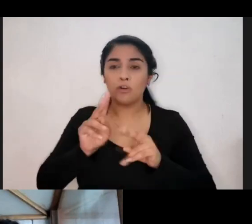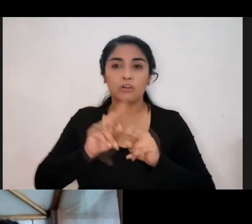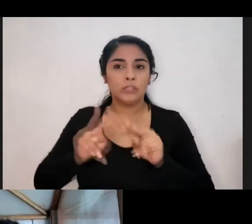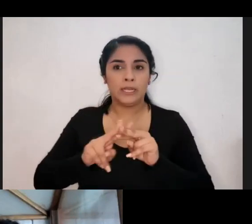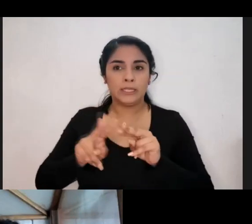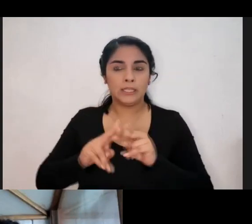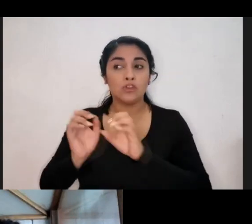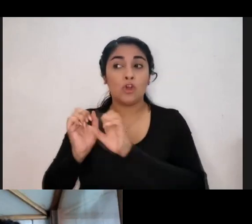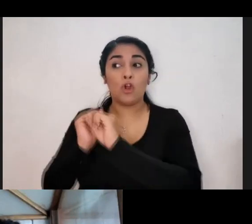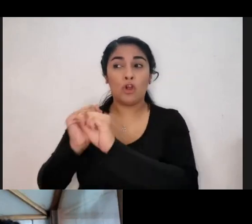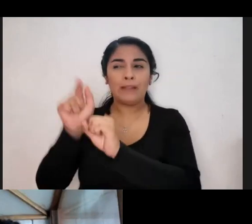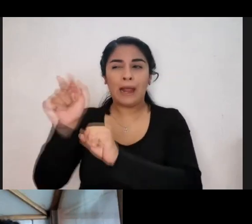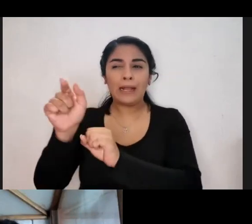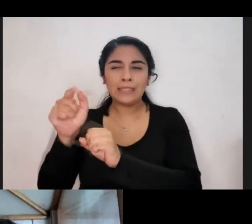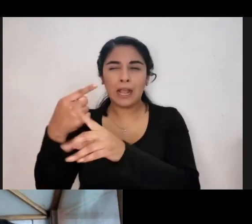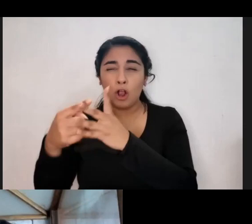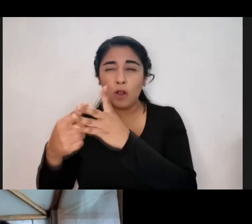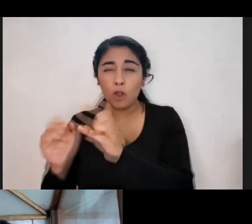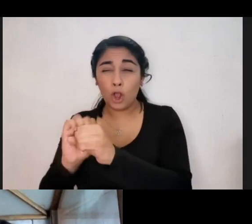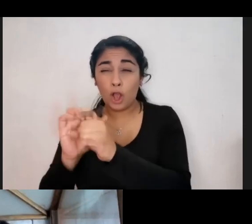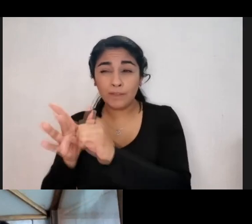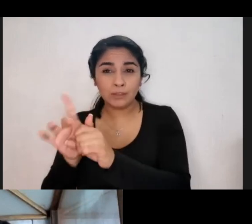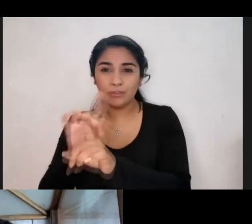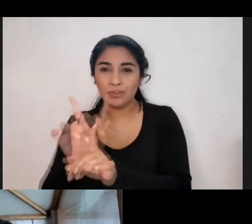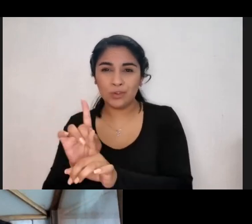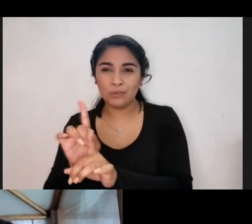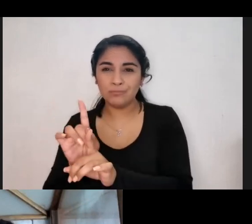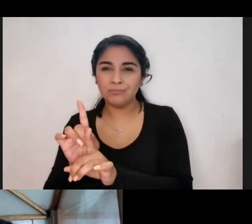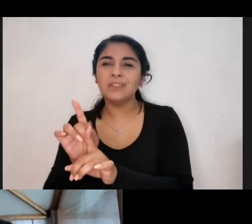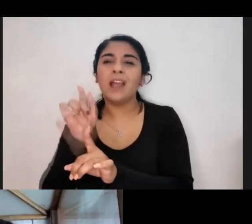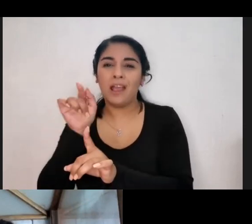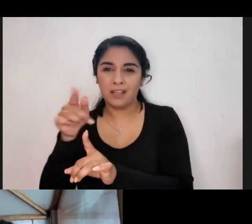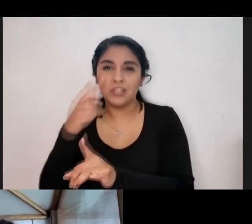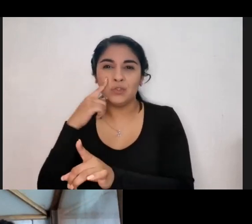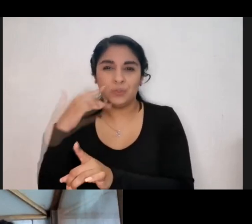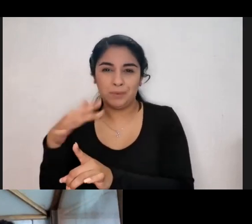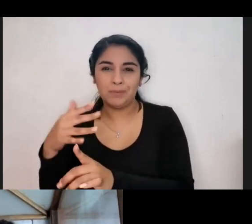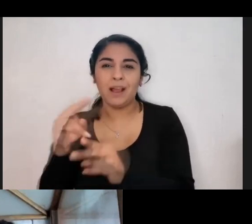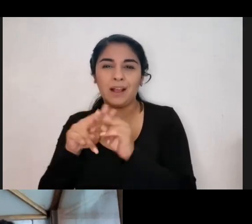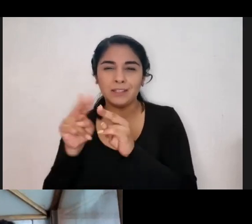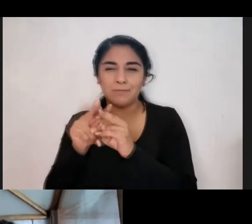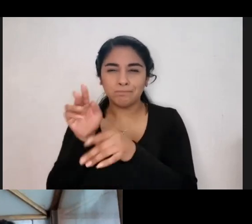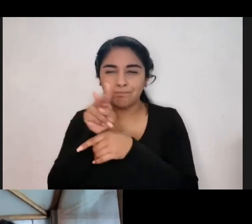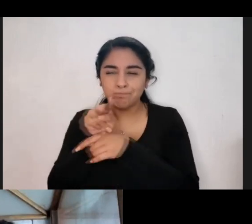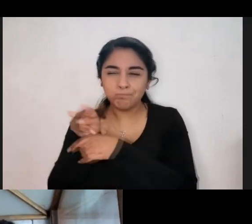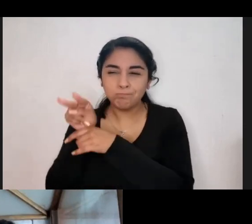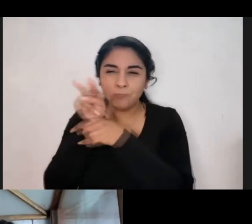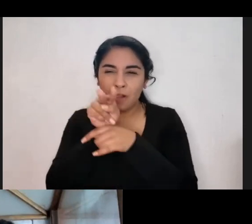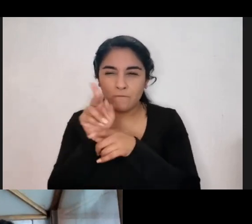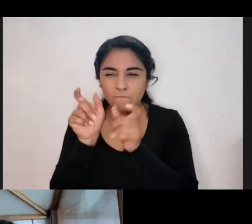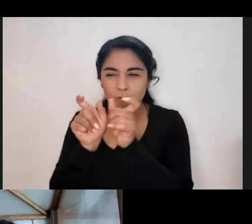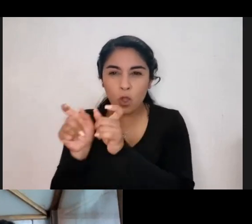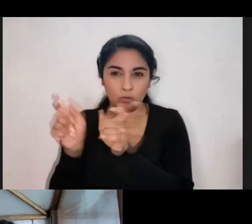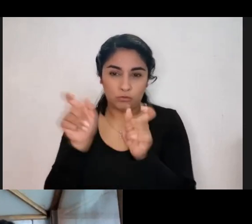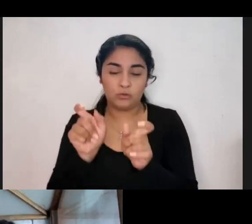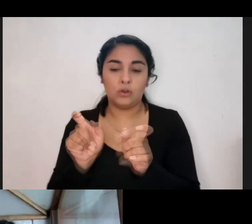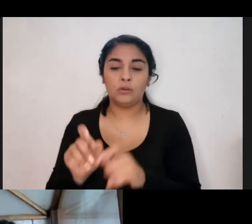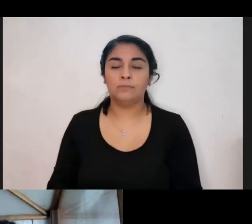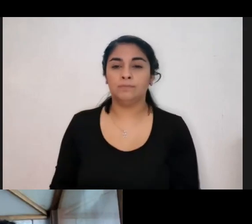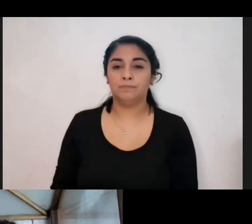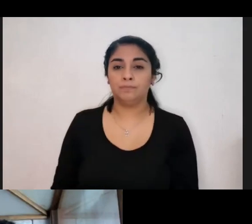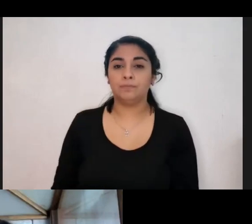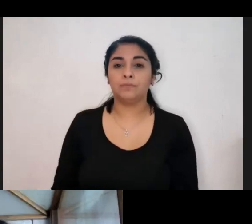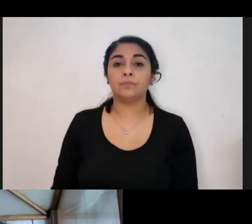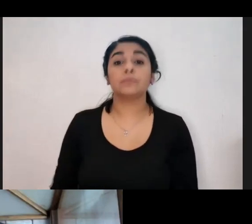esa variante en particular. Y ahí está la importancia de hacer esta vigilancia. ¿sí? Hoy día se